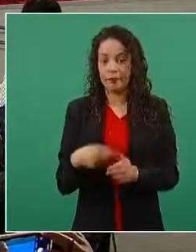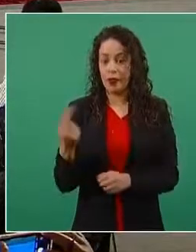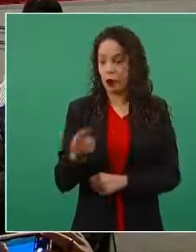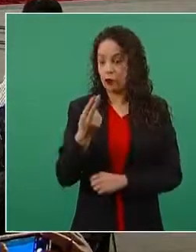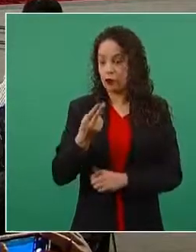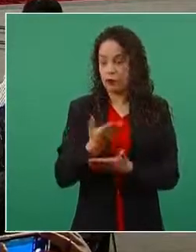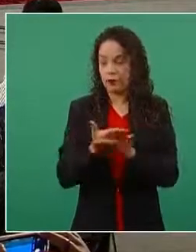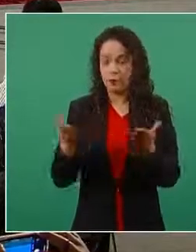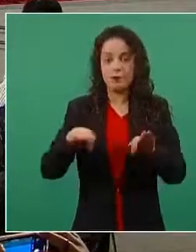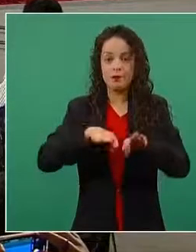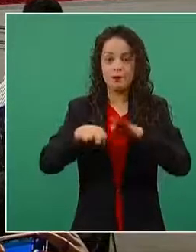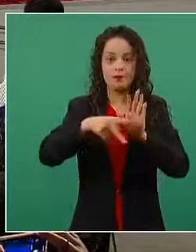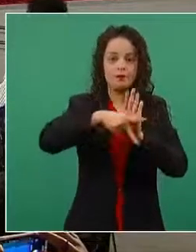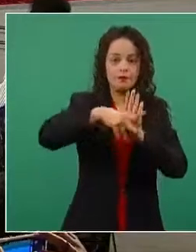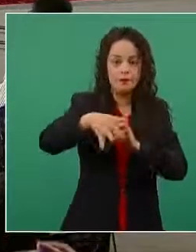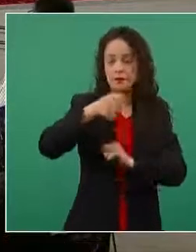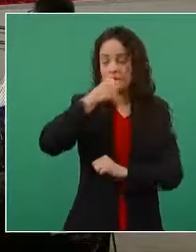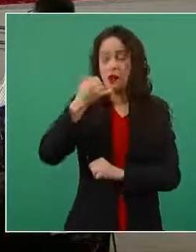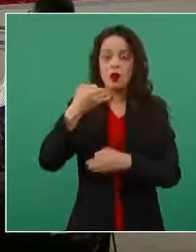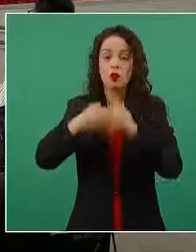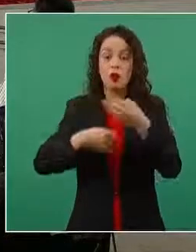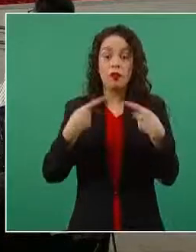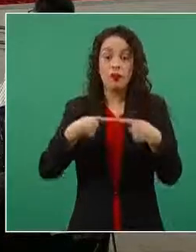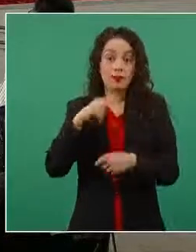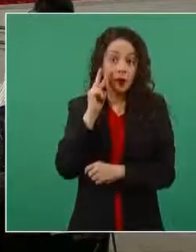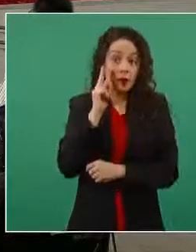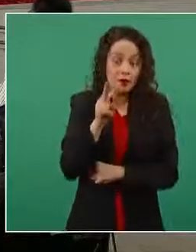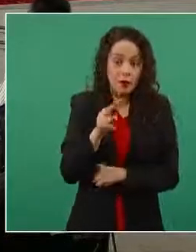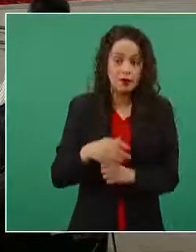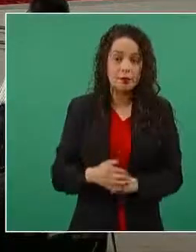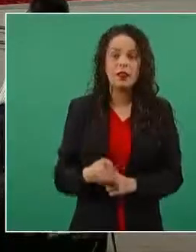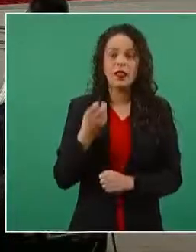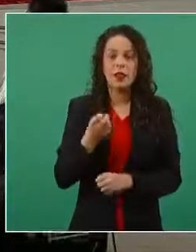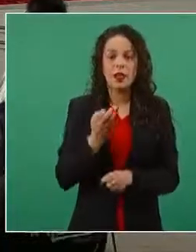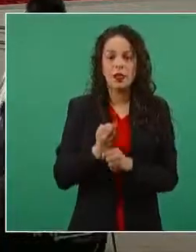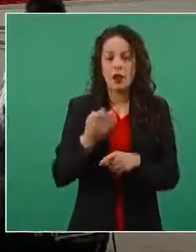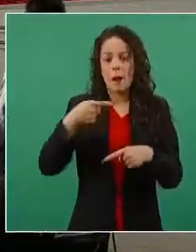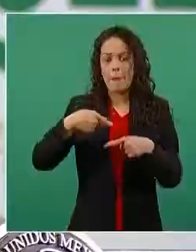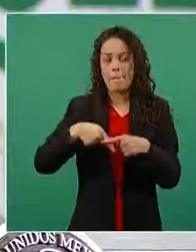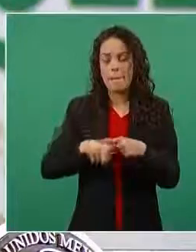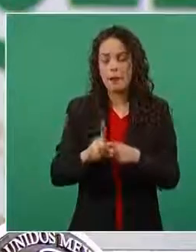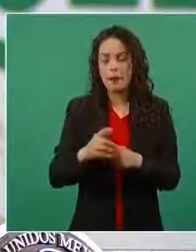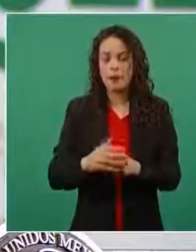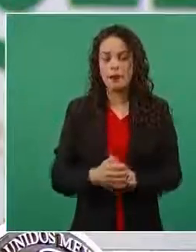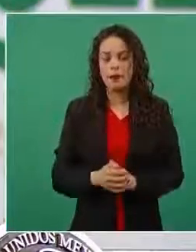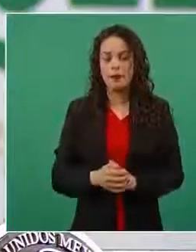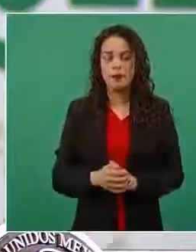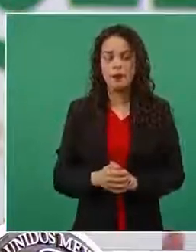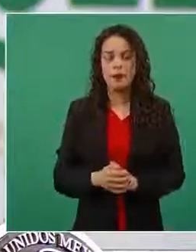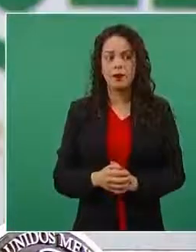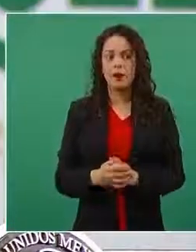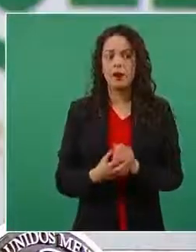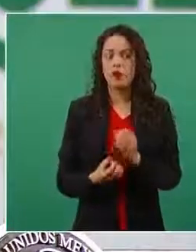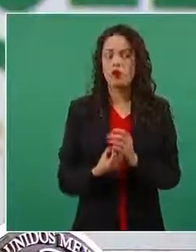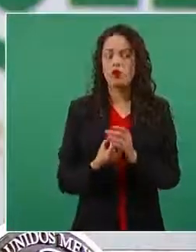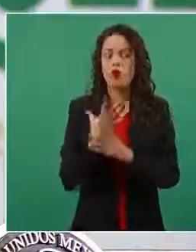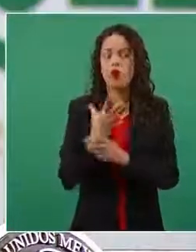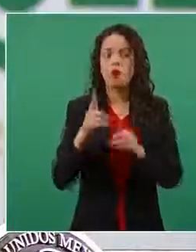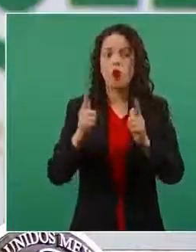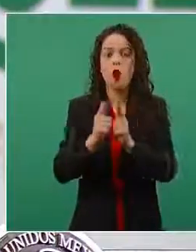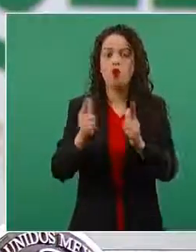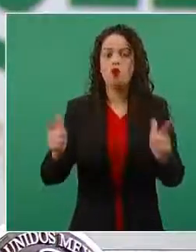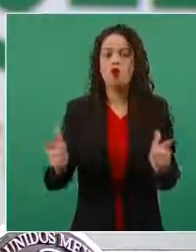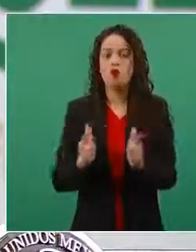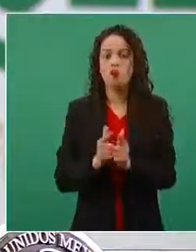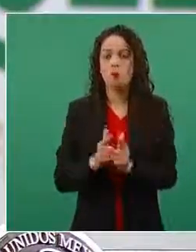de comunicación, y a la población en general, el inicio de un nuevo grupo